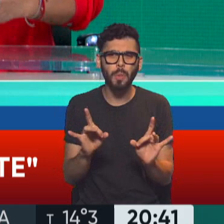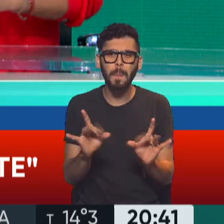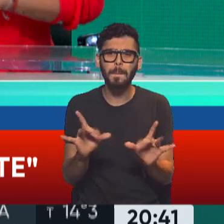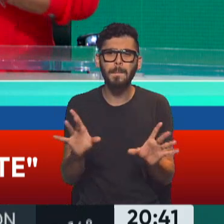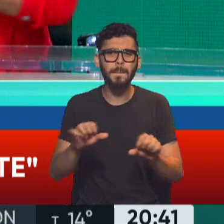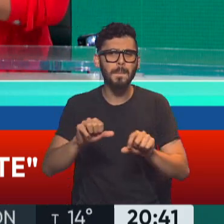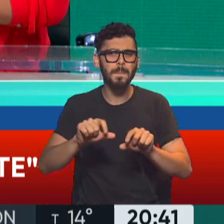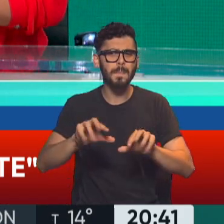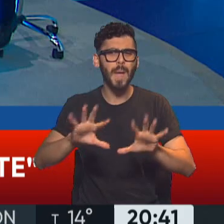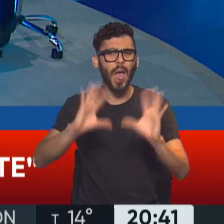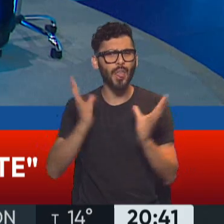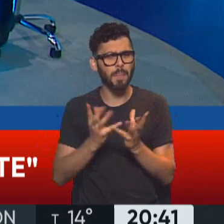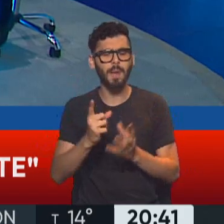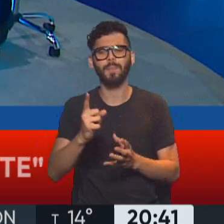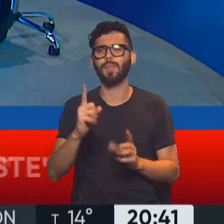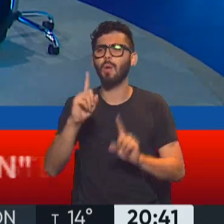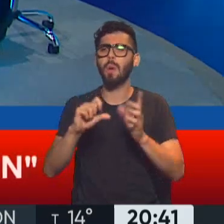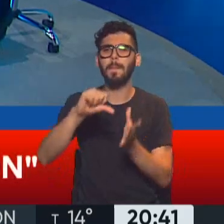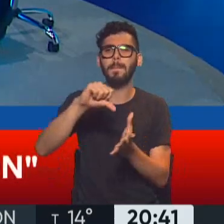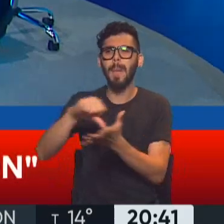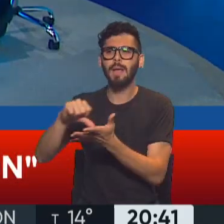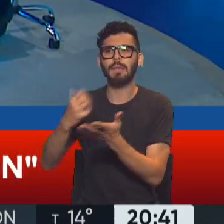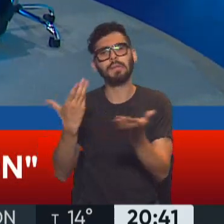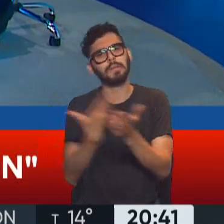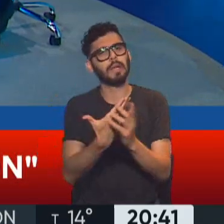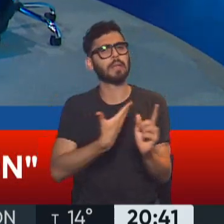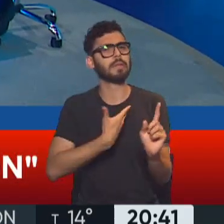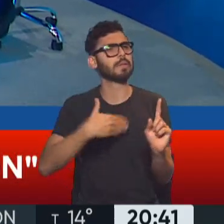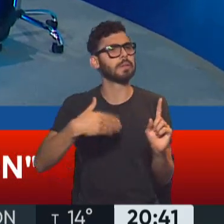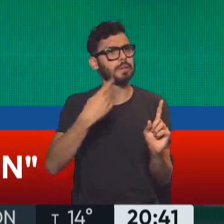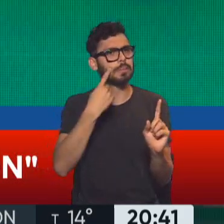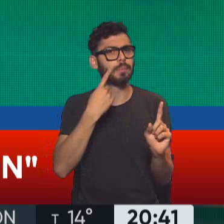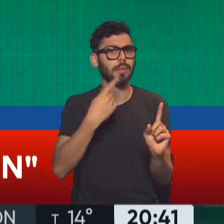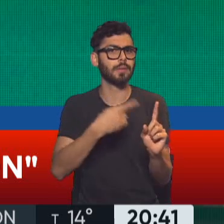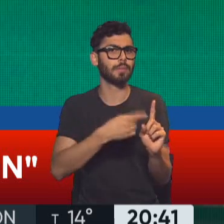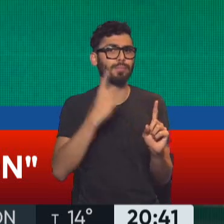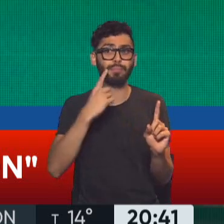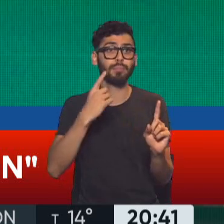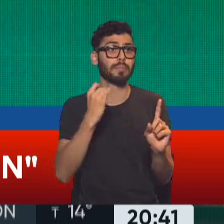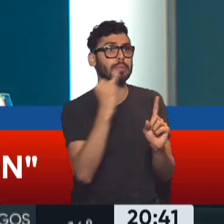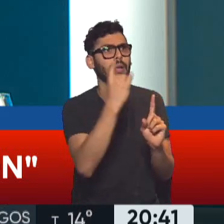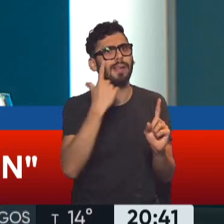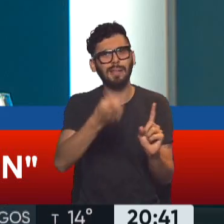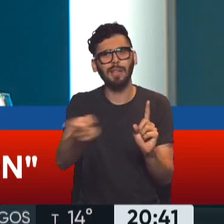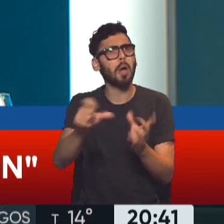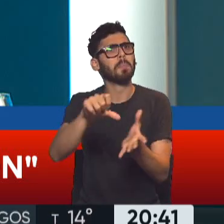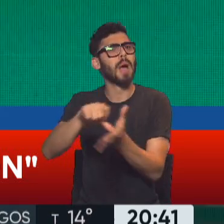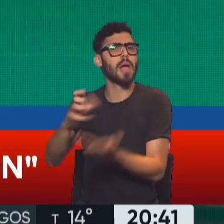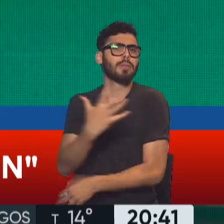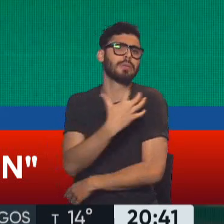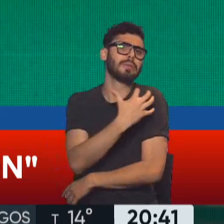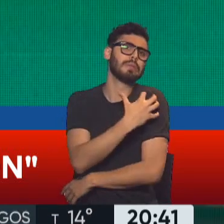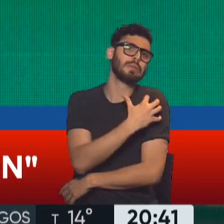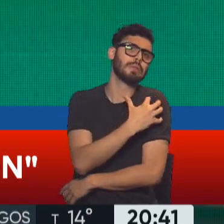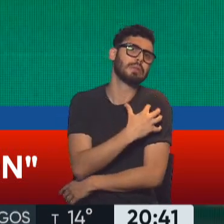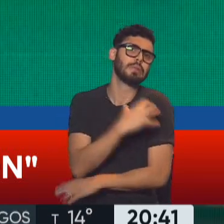países que le pidieron al fondo y le pidieron a otros organismos que cambien la mirada que tienen, sobre todo con los países empobrecidos, y que sean más